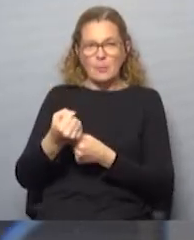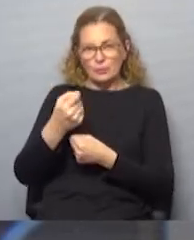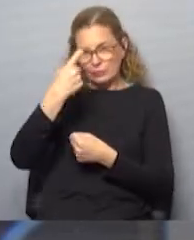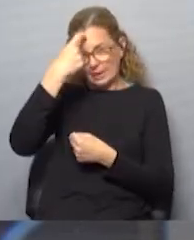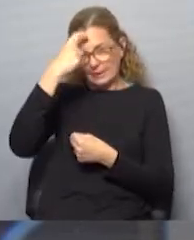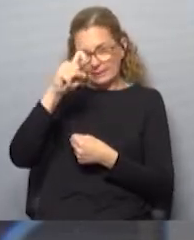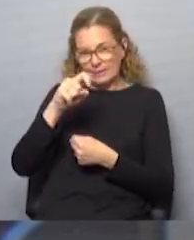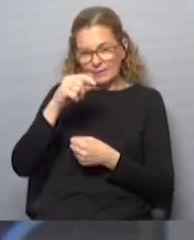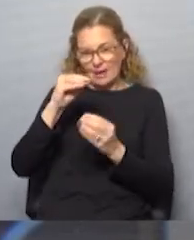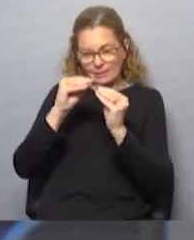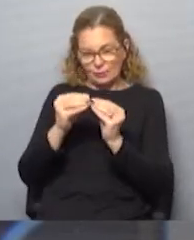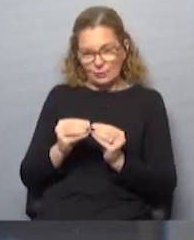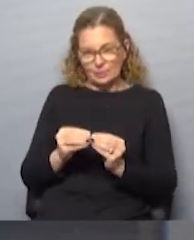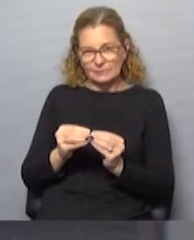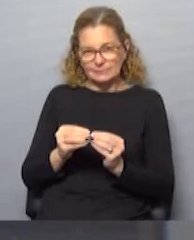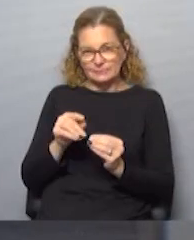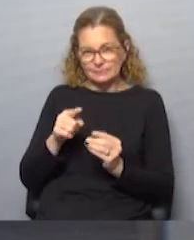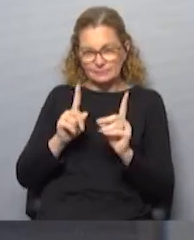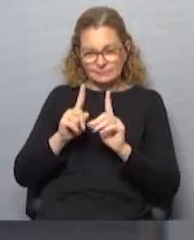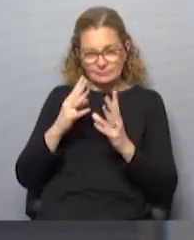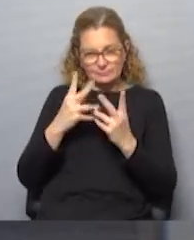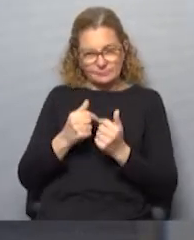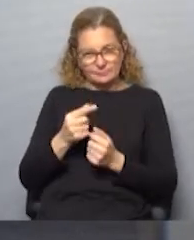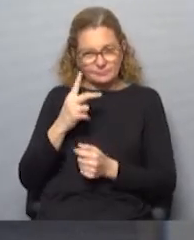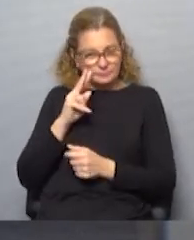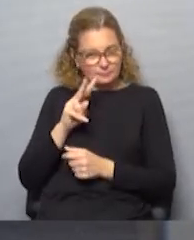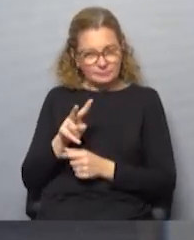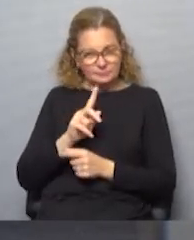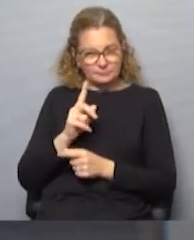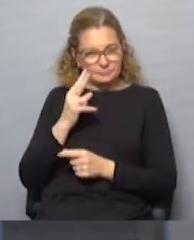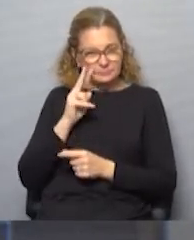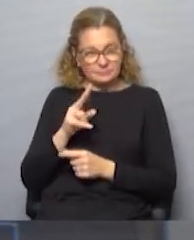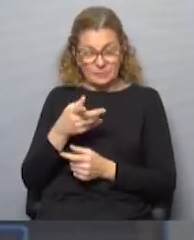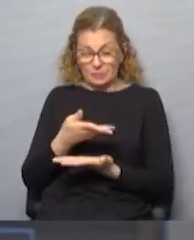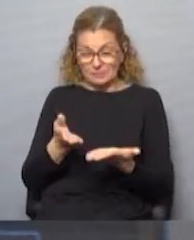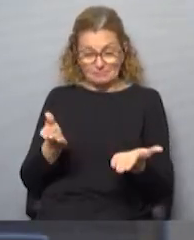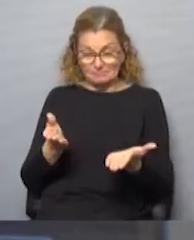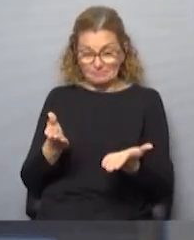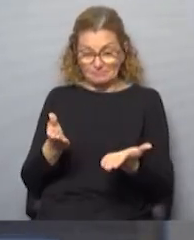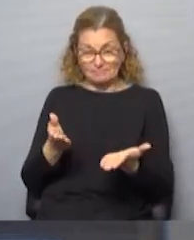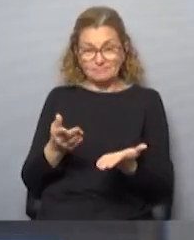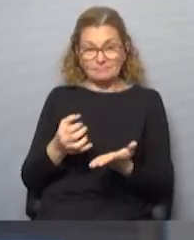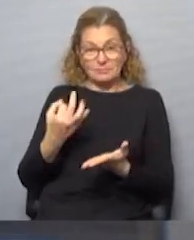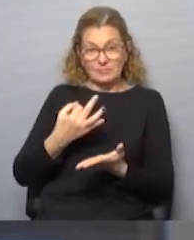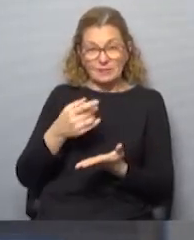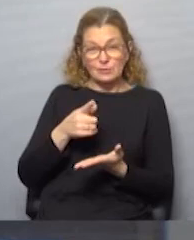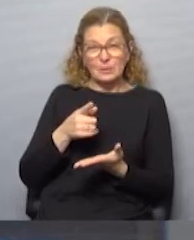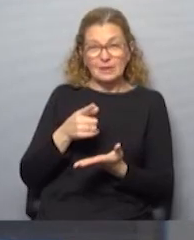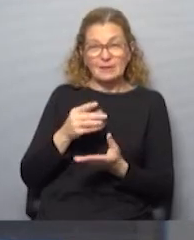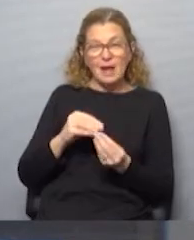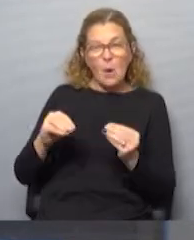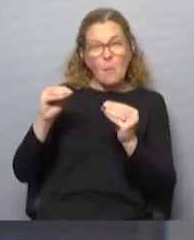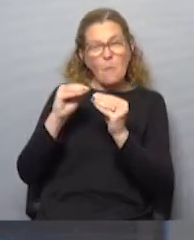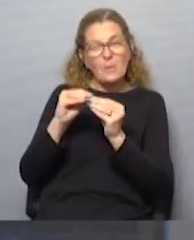ciencia en esta rendición de cuentas eso de alguna forma no se ve reflejado en los hechos y no es que ese aumento